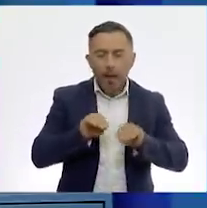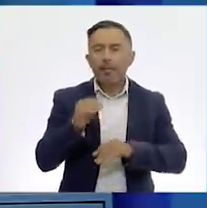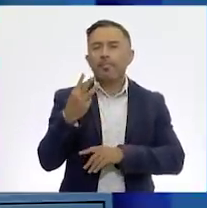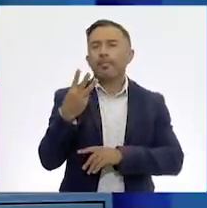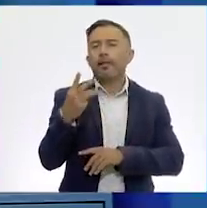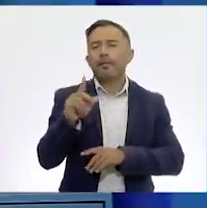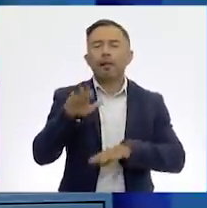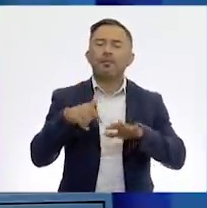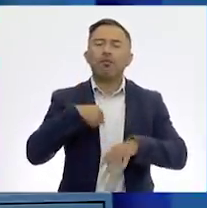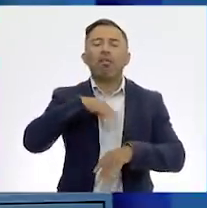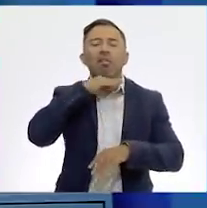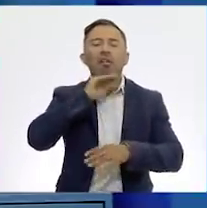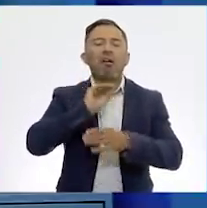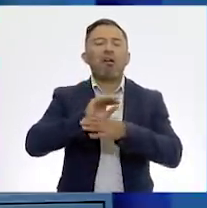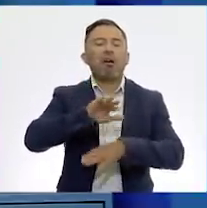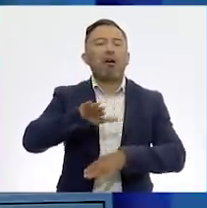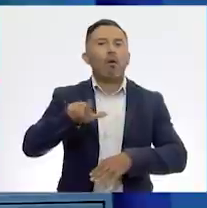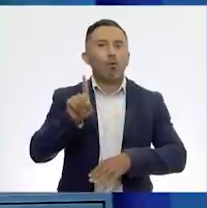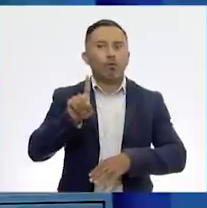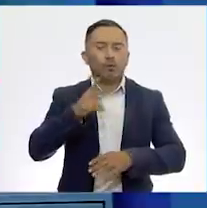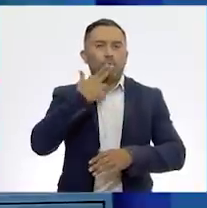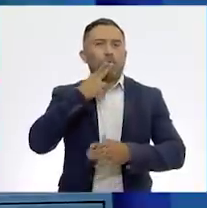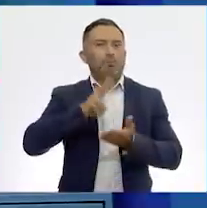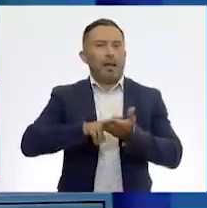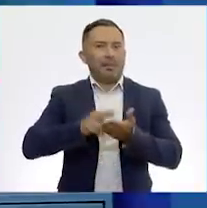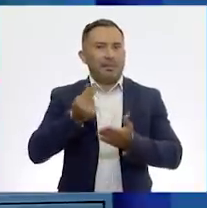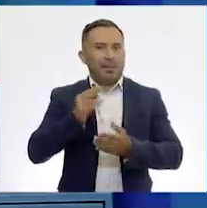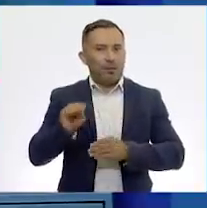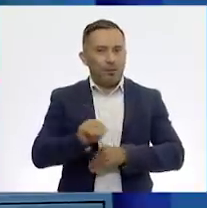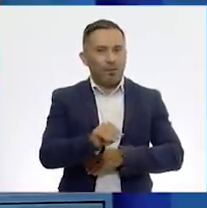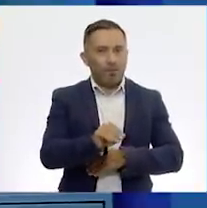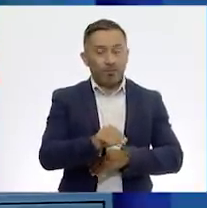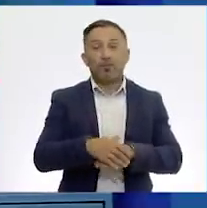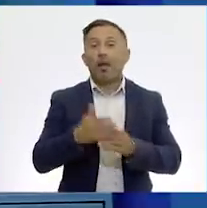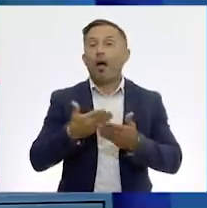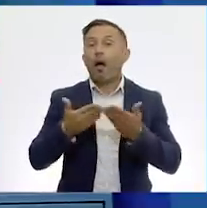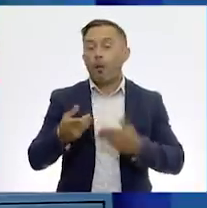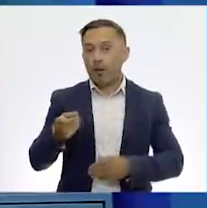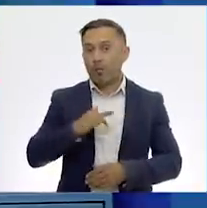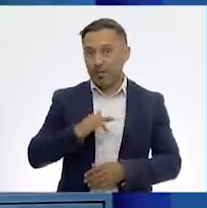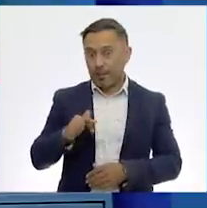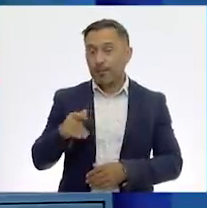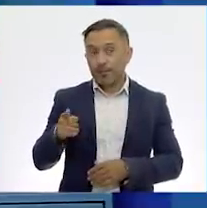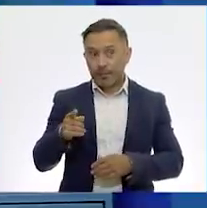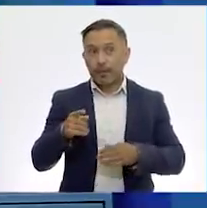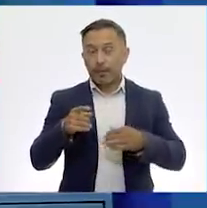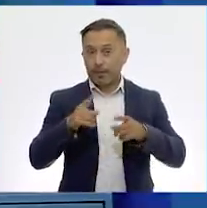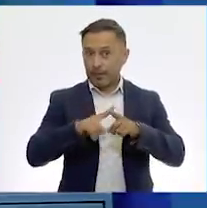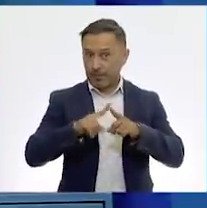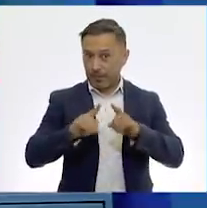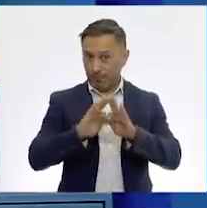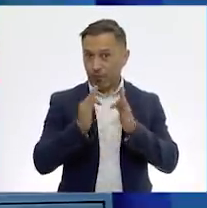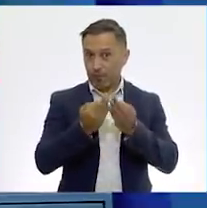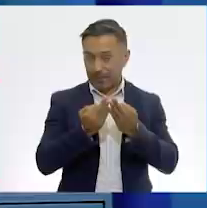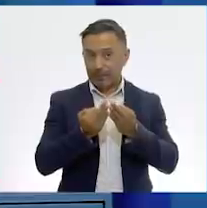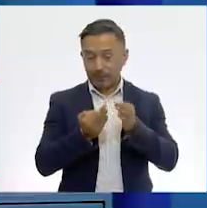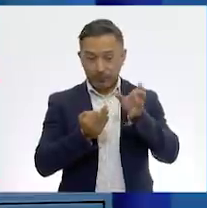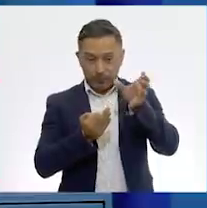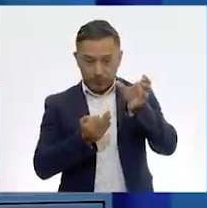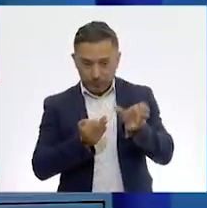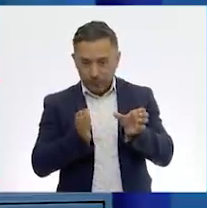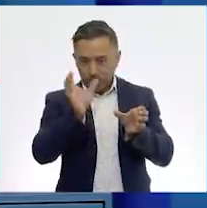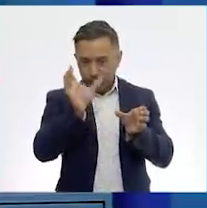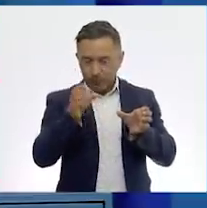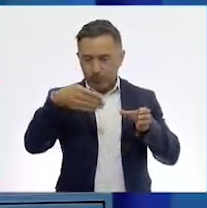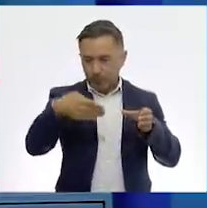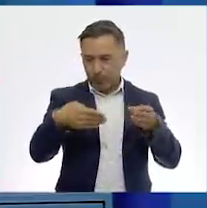lado. Ahora les invito a que hagan una composición con estos elementos prismáticos y que podamos